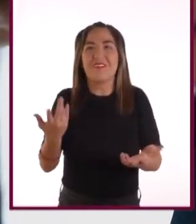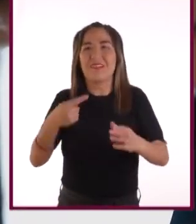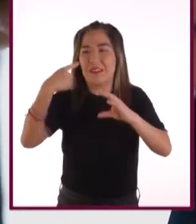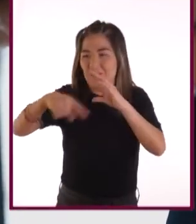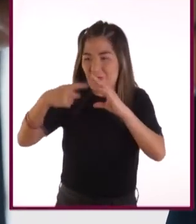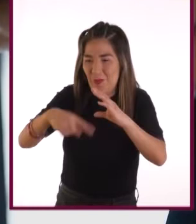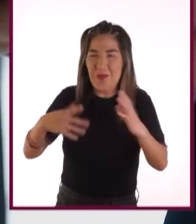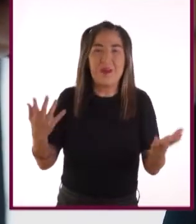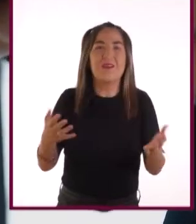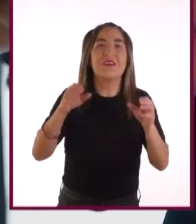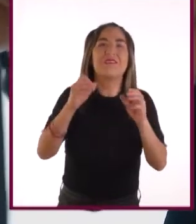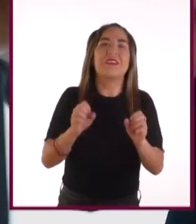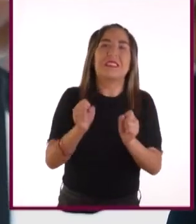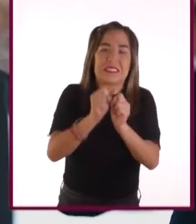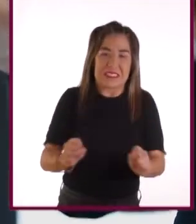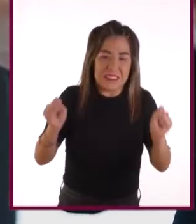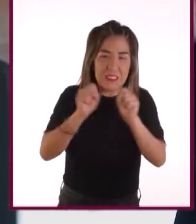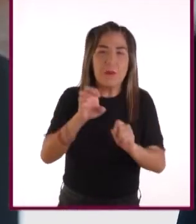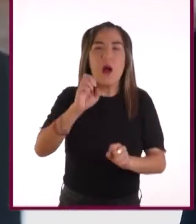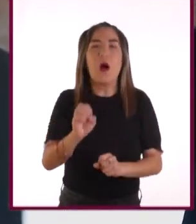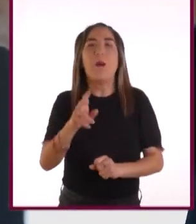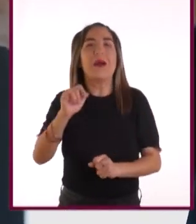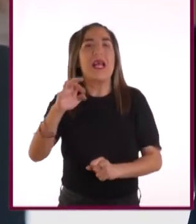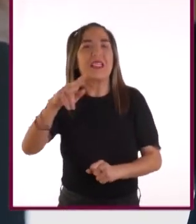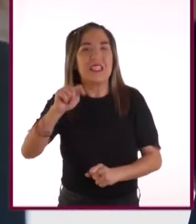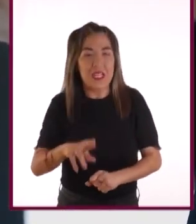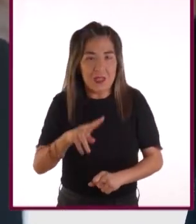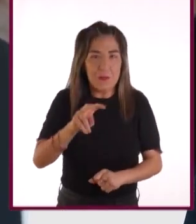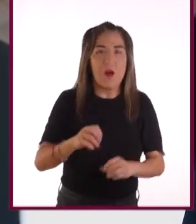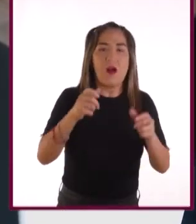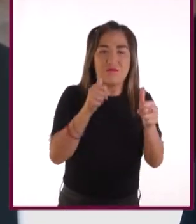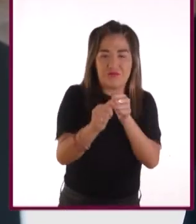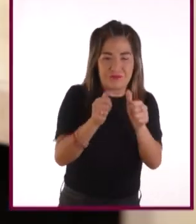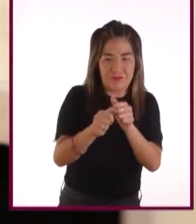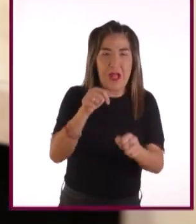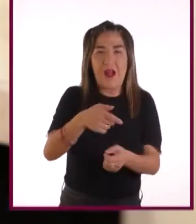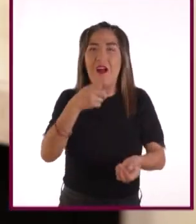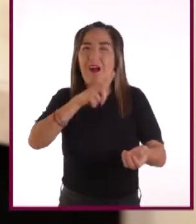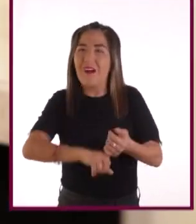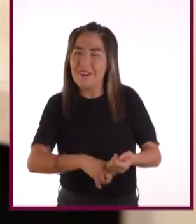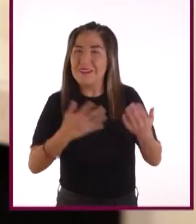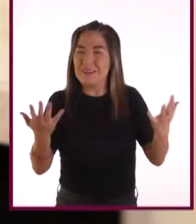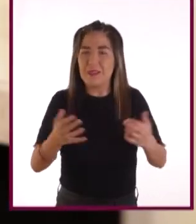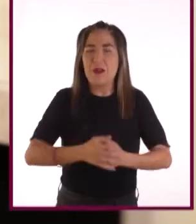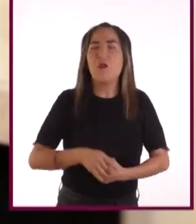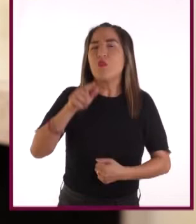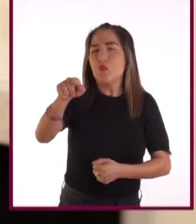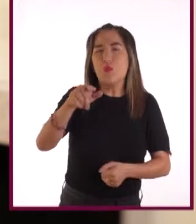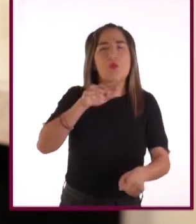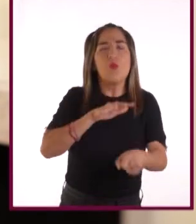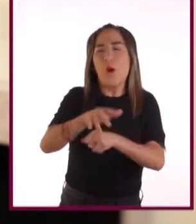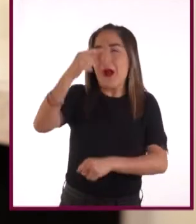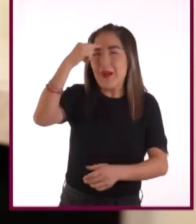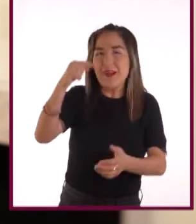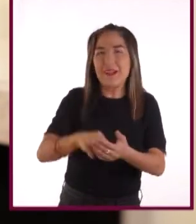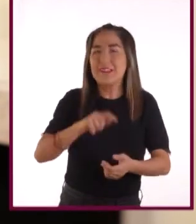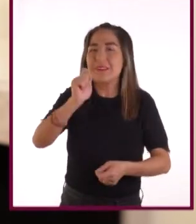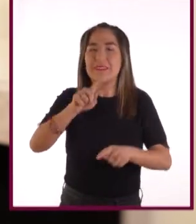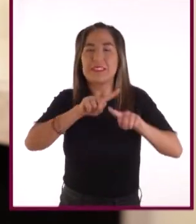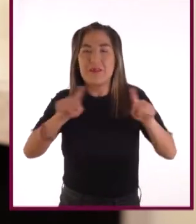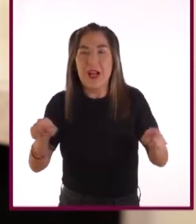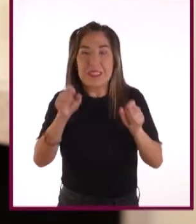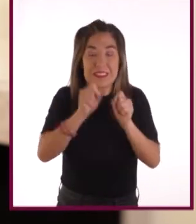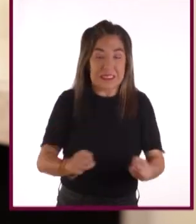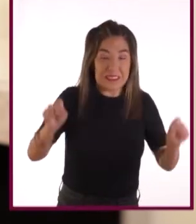correos electrónicos, sistemas operativos, chats en línea, etcétera, etcétera. ¿Cuál crees tú que sea la diferencia